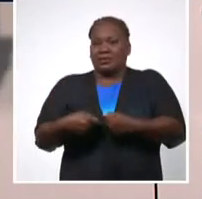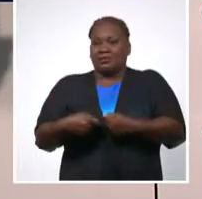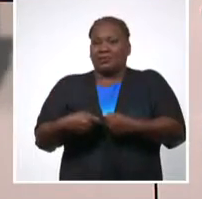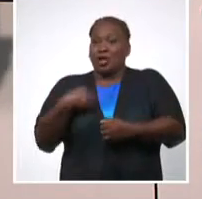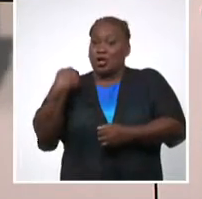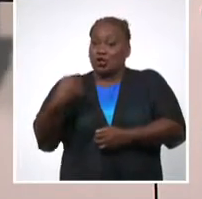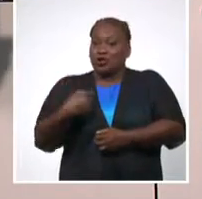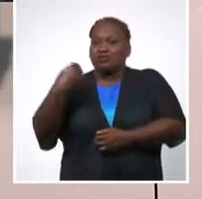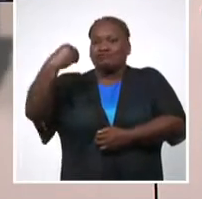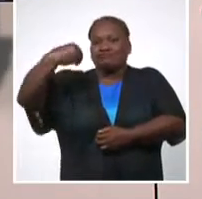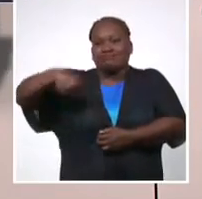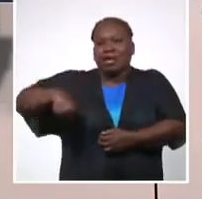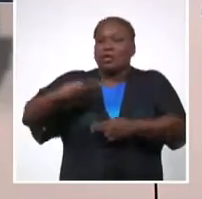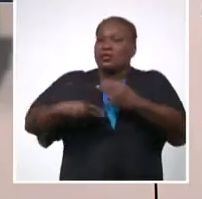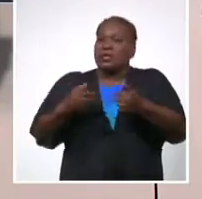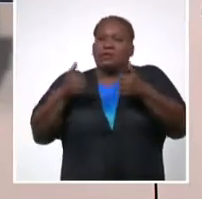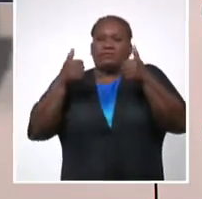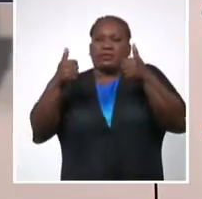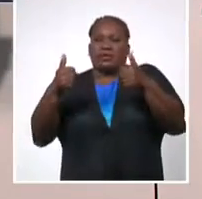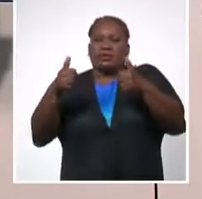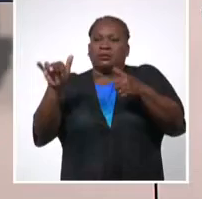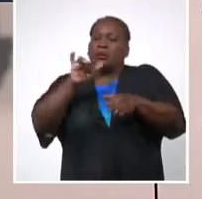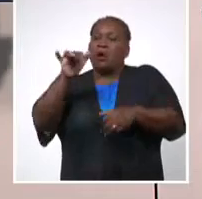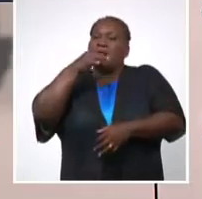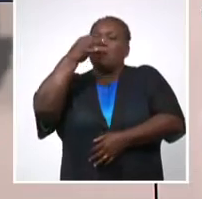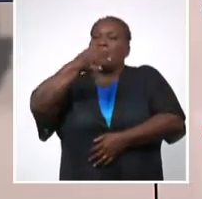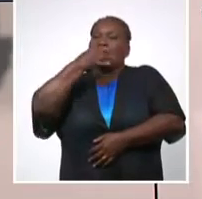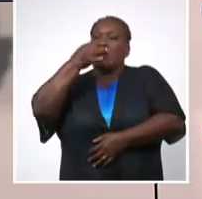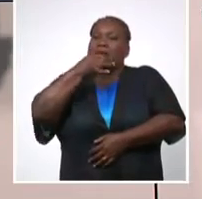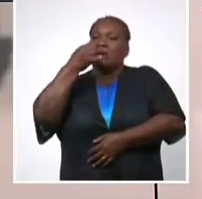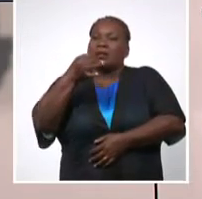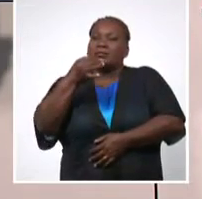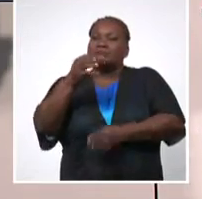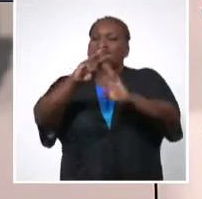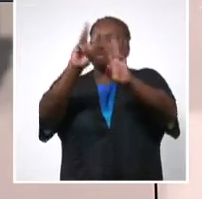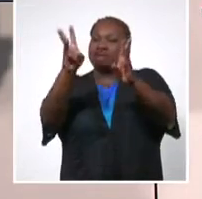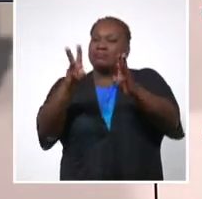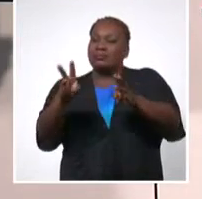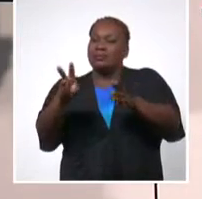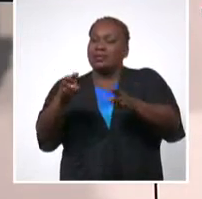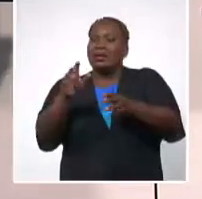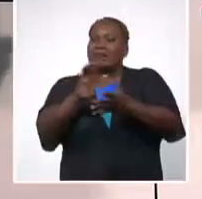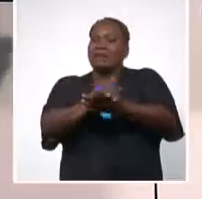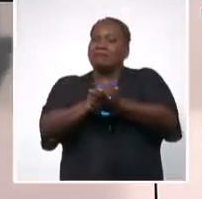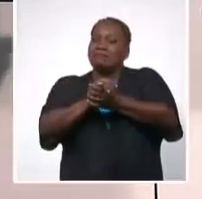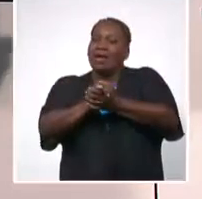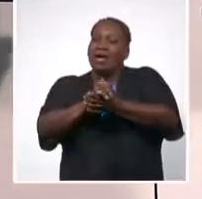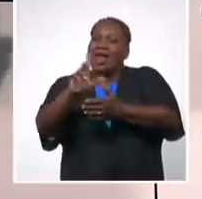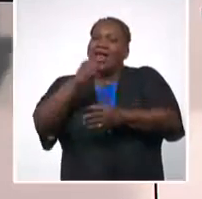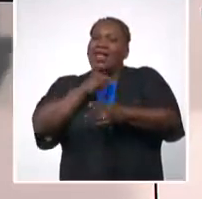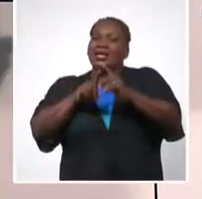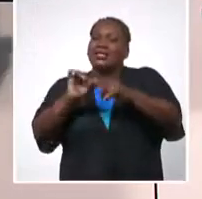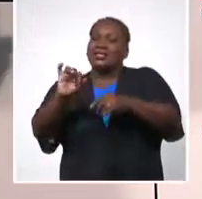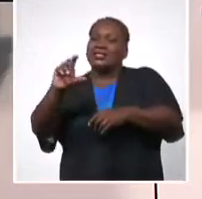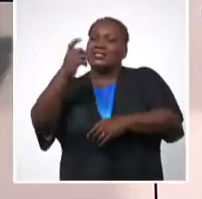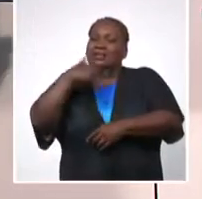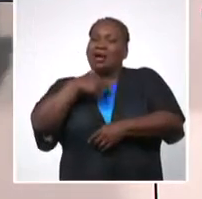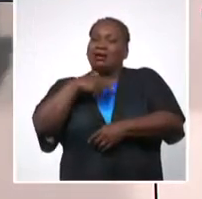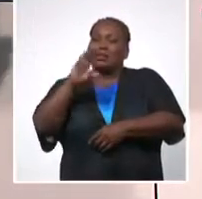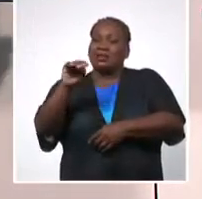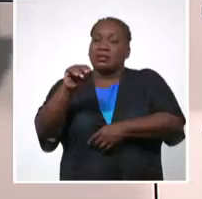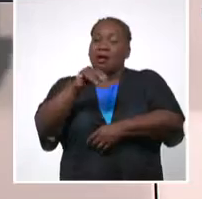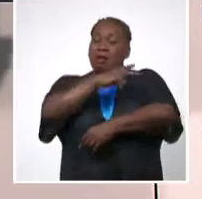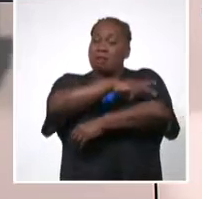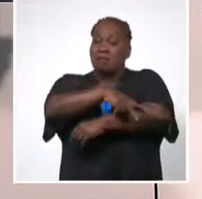la oportunidad de hacerlo bien, como avisoraba hace unos días en sus redes sociales mi colega Leticia Martínez, y decía, hay un país que no